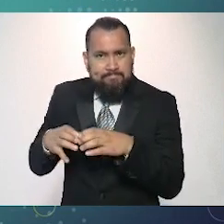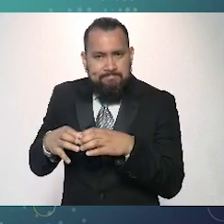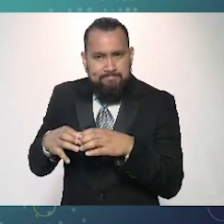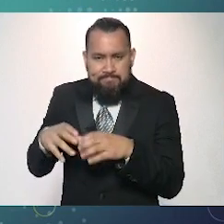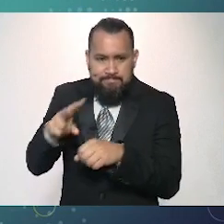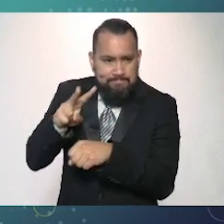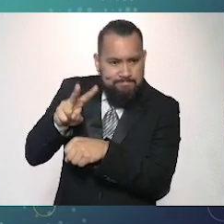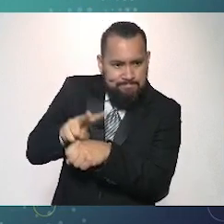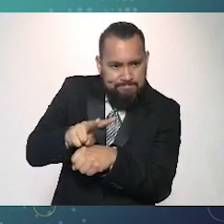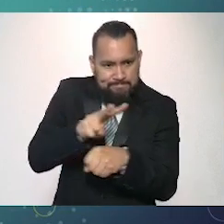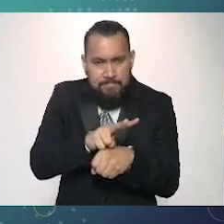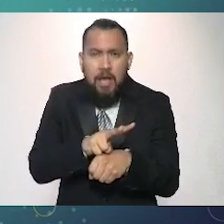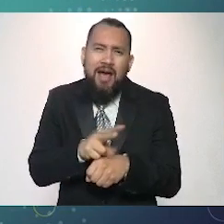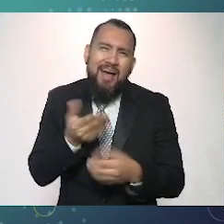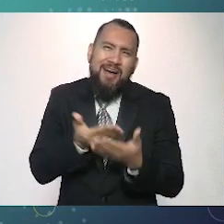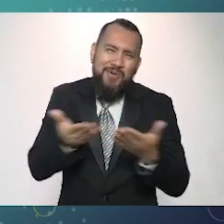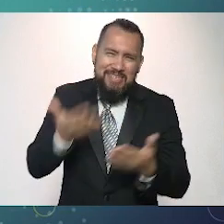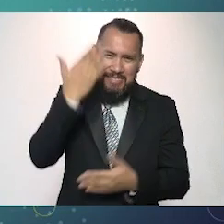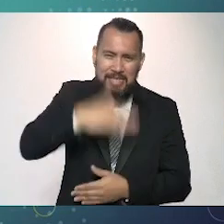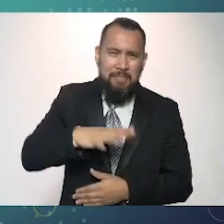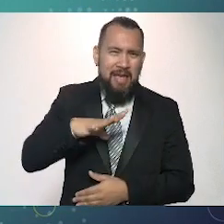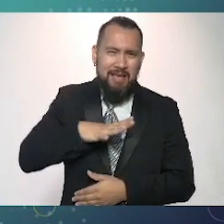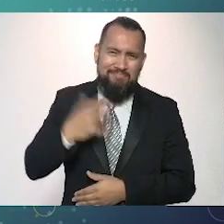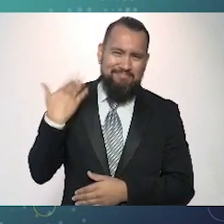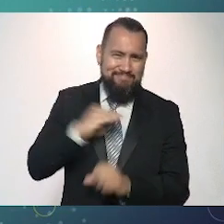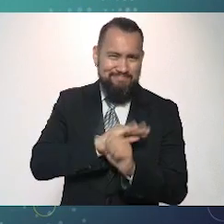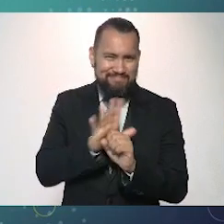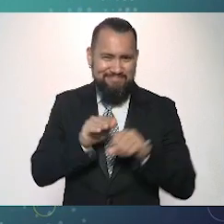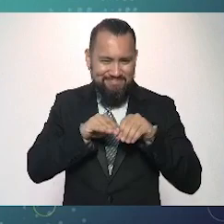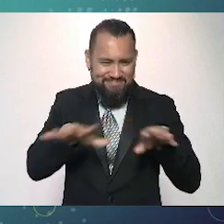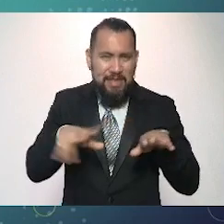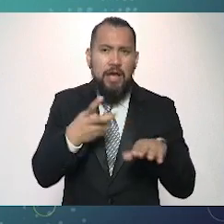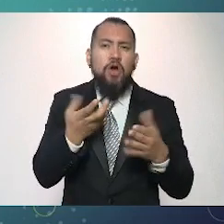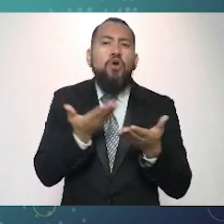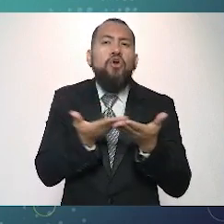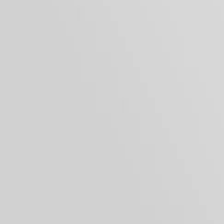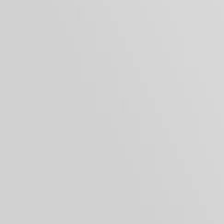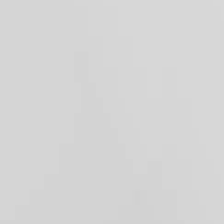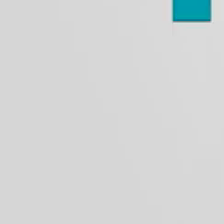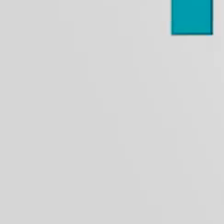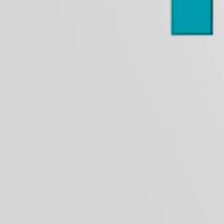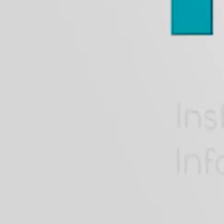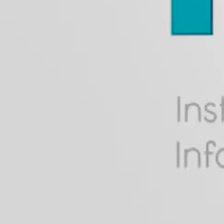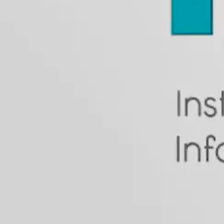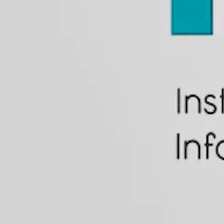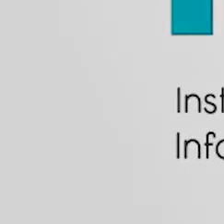doble condición que la pandemia vino a afirmar, que es la dimensión digital.